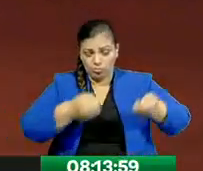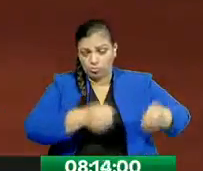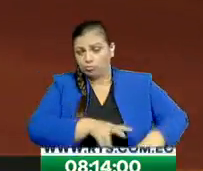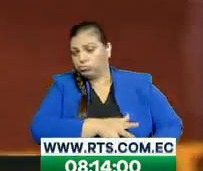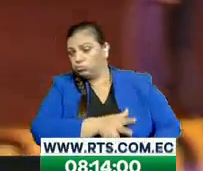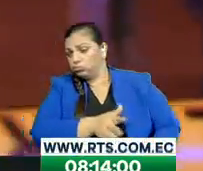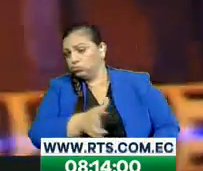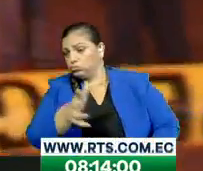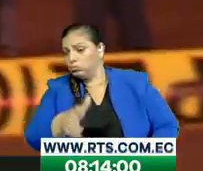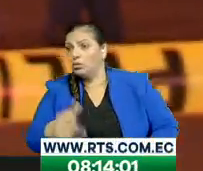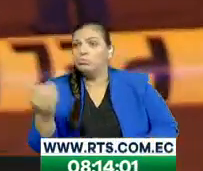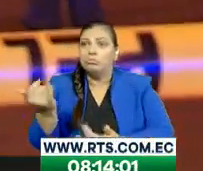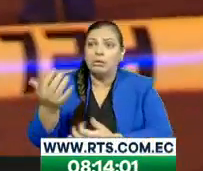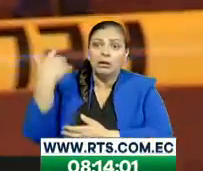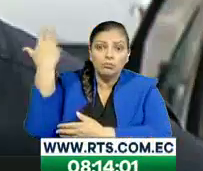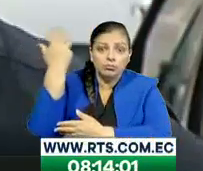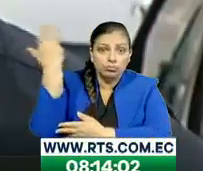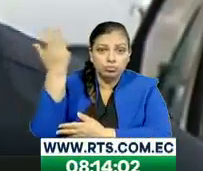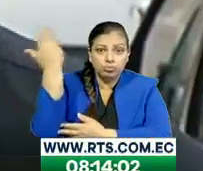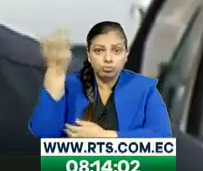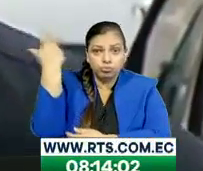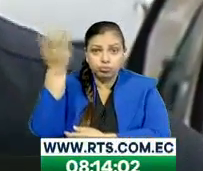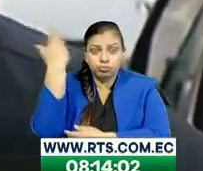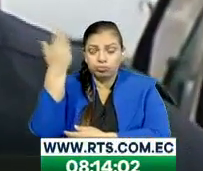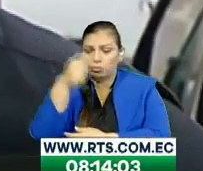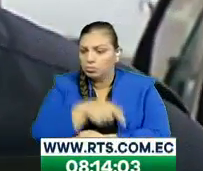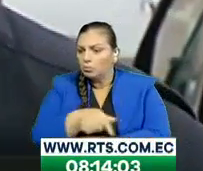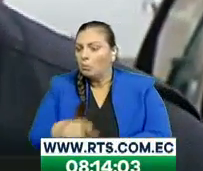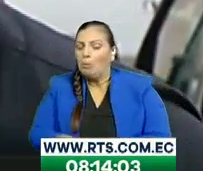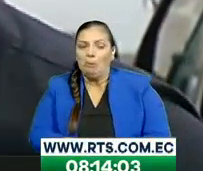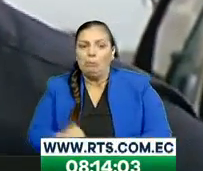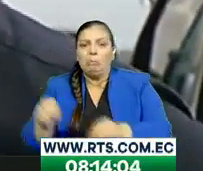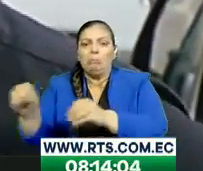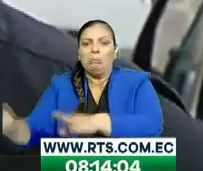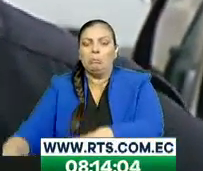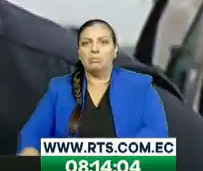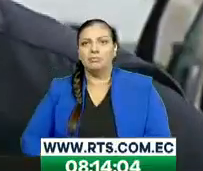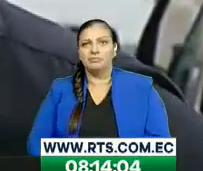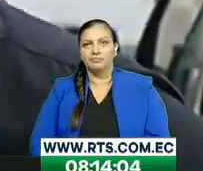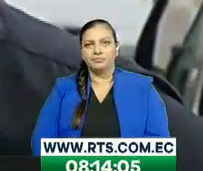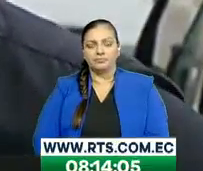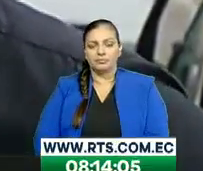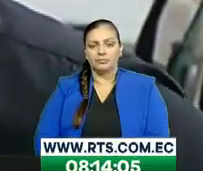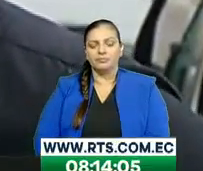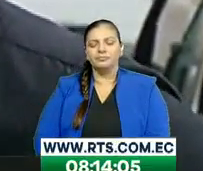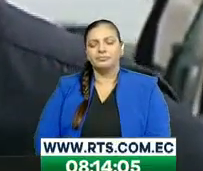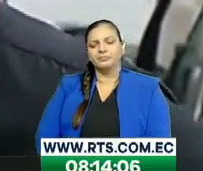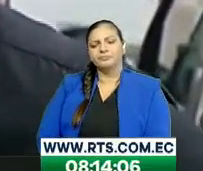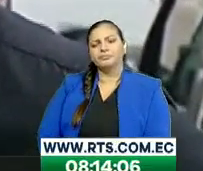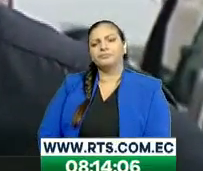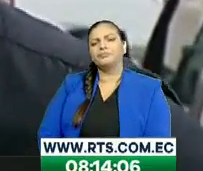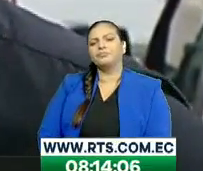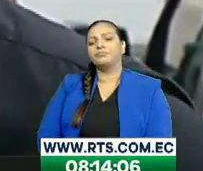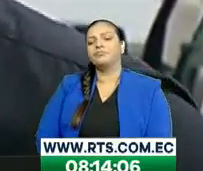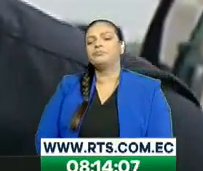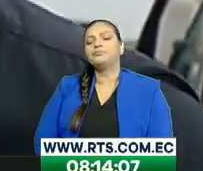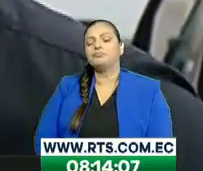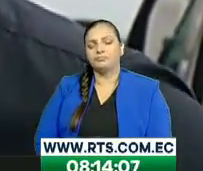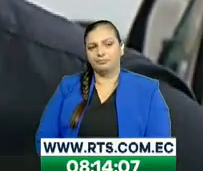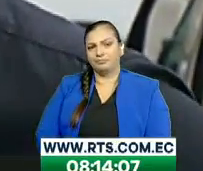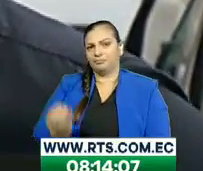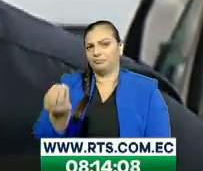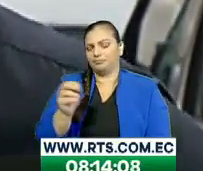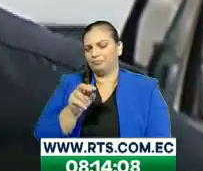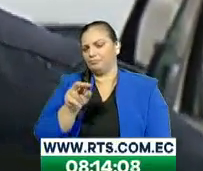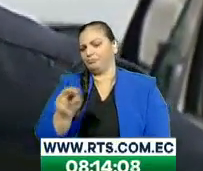vida. Y lo dejaron ahí en el sector tirado. Hemos ya podido determinar que se trataría de una herida punzocortante en la altura